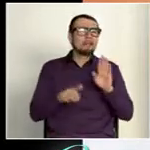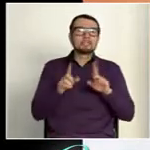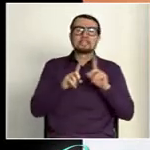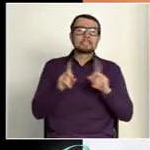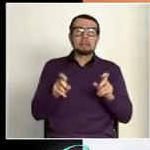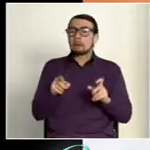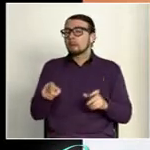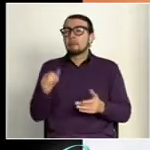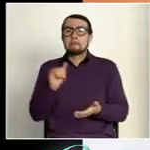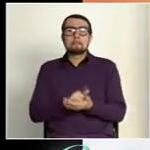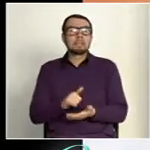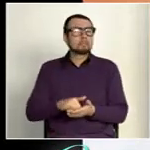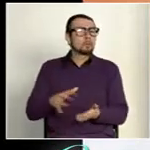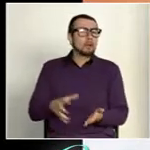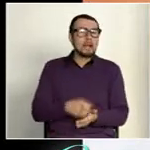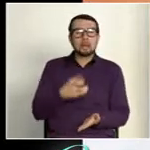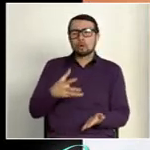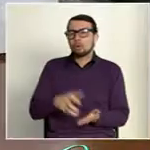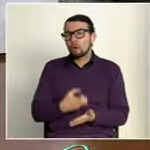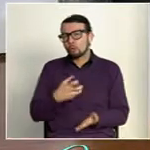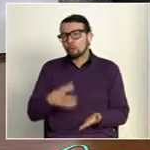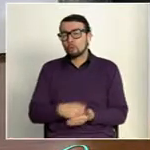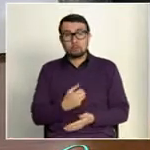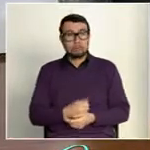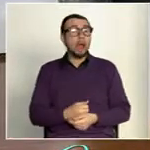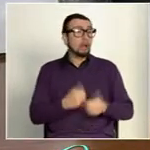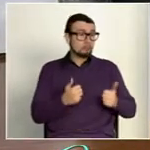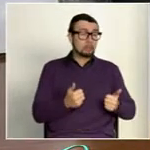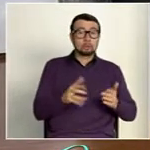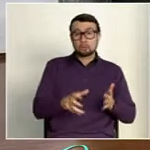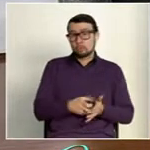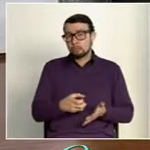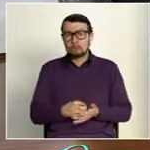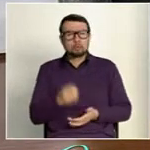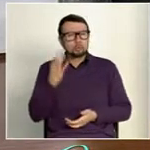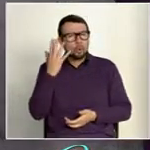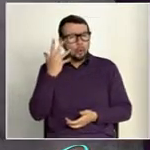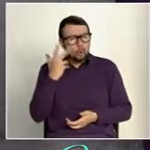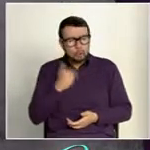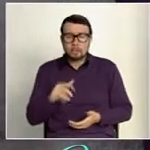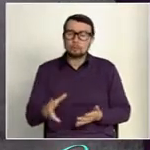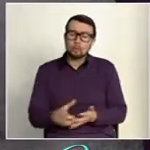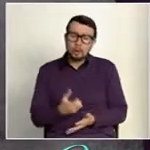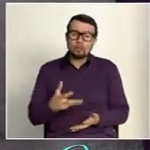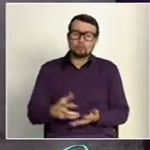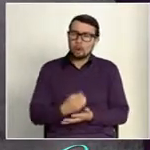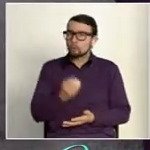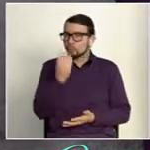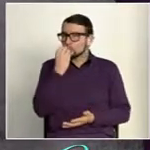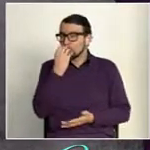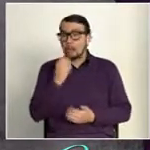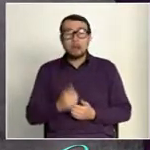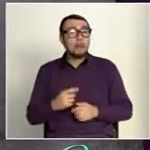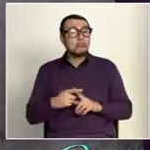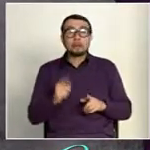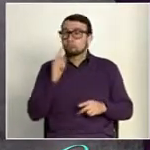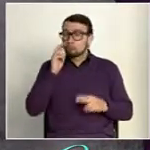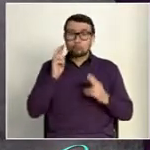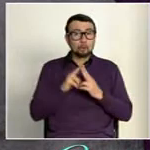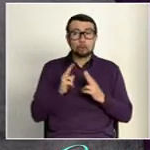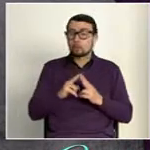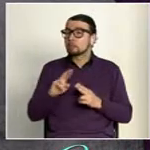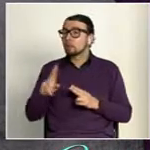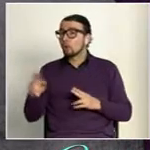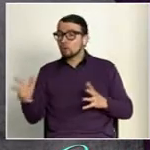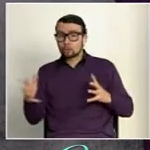arroz. Que el arroz sirve para todos, la gente come arroz permanentemente, pero no conocen otras opciones